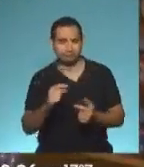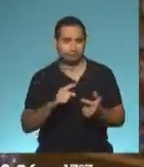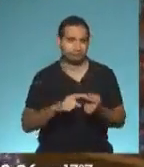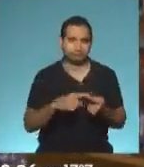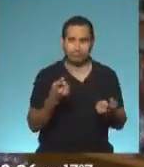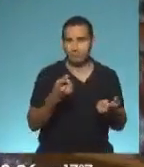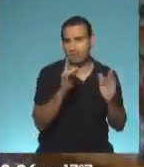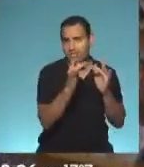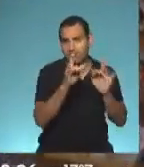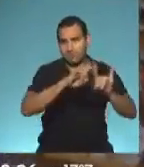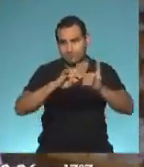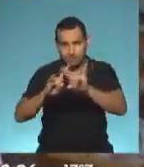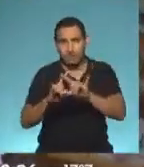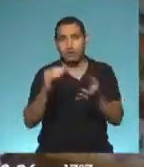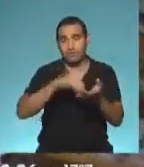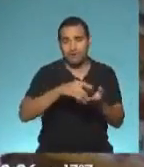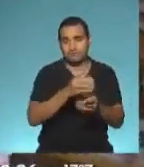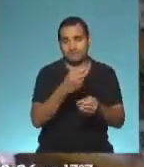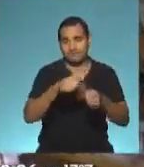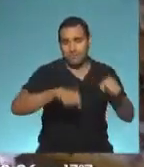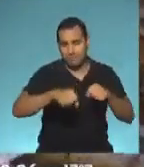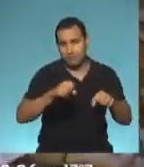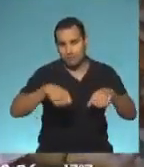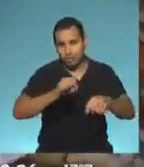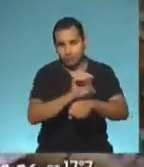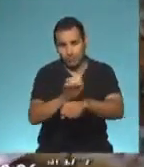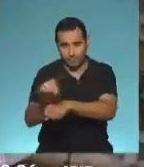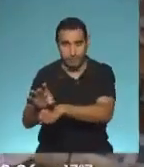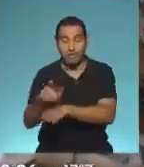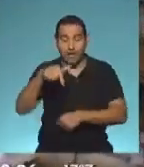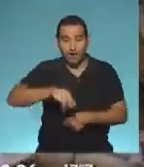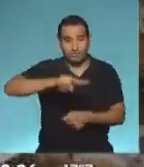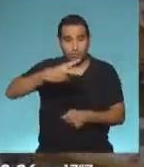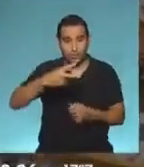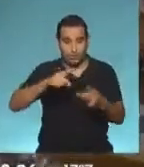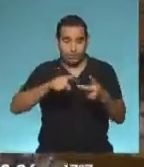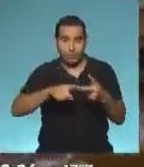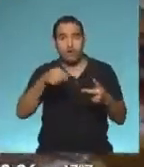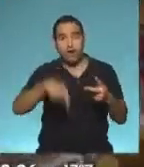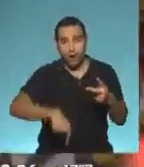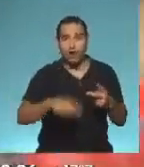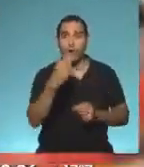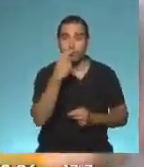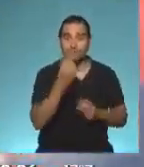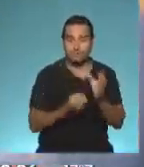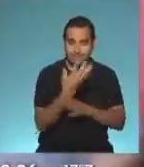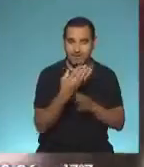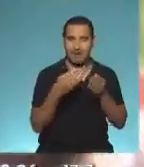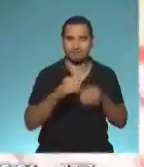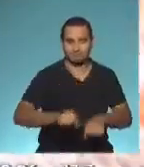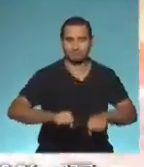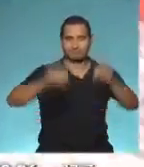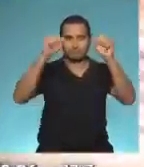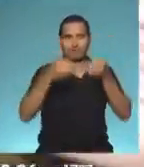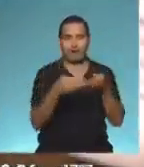páginas y con delivery esta es la segunda etapa en donde a partir de hoy a las 11 de la mañana se pudo abrir las cortinas para que entre